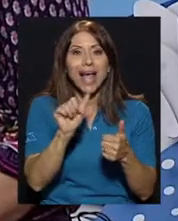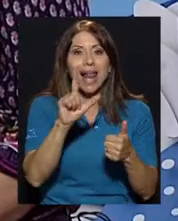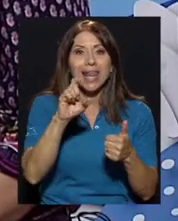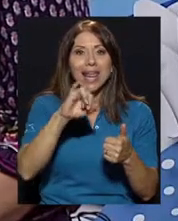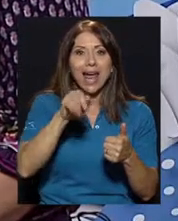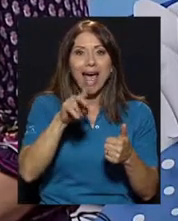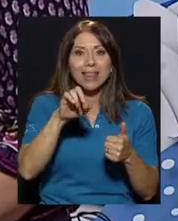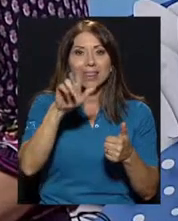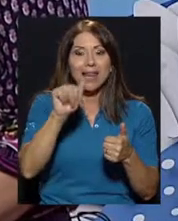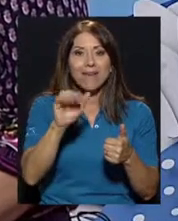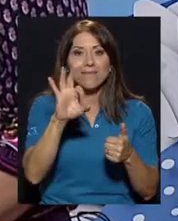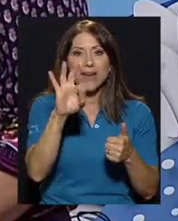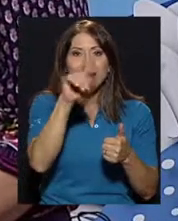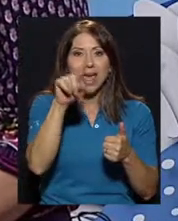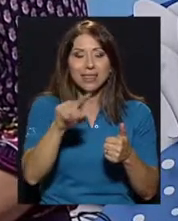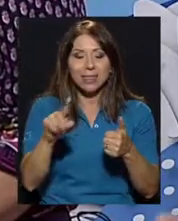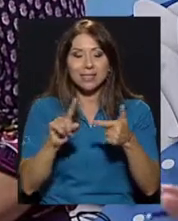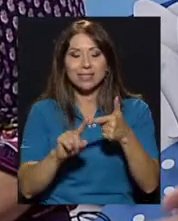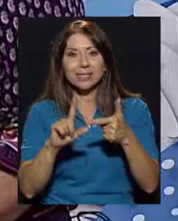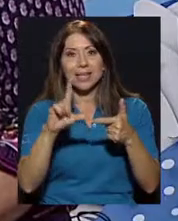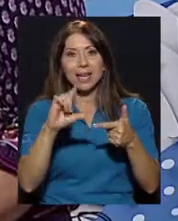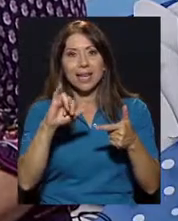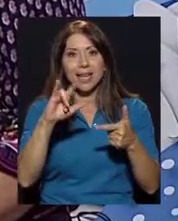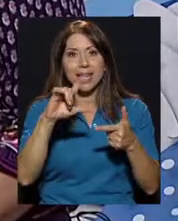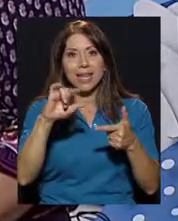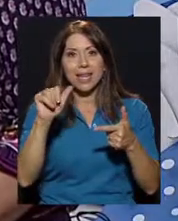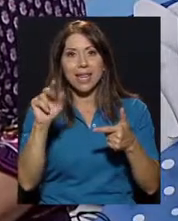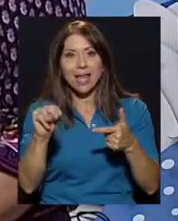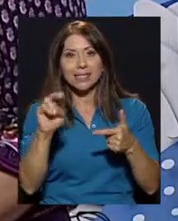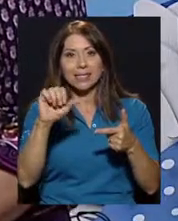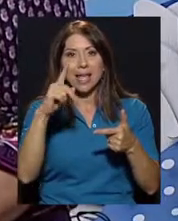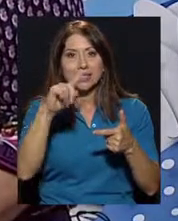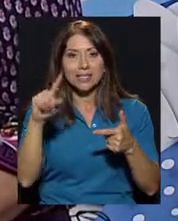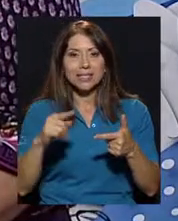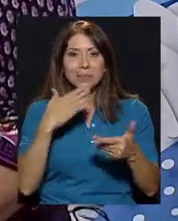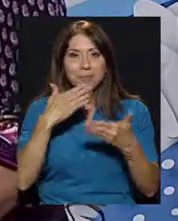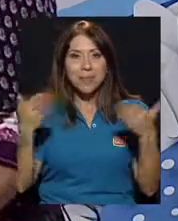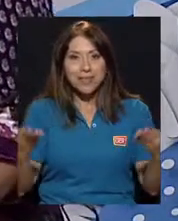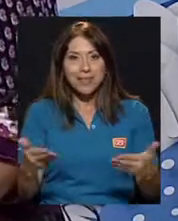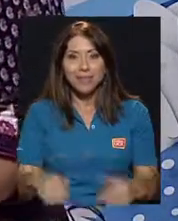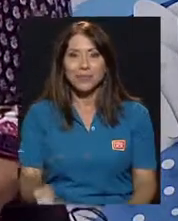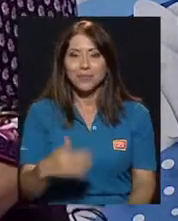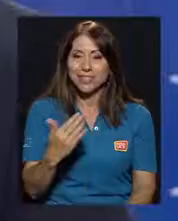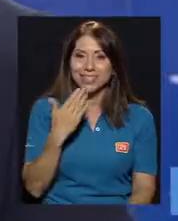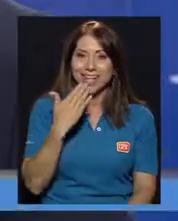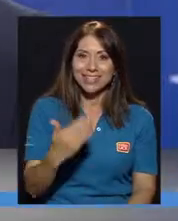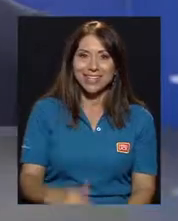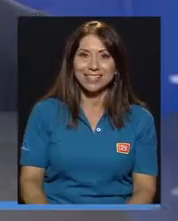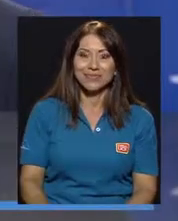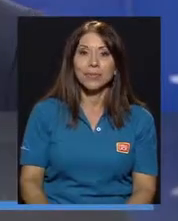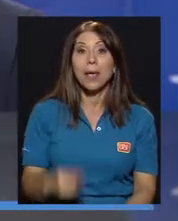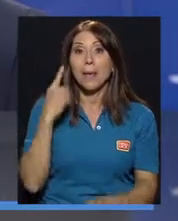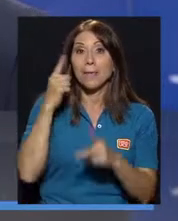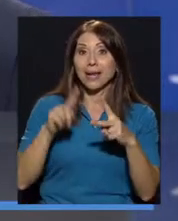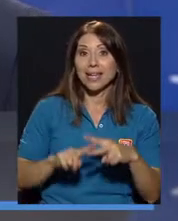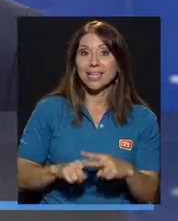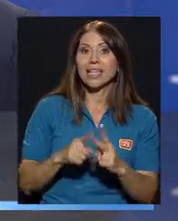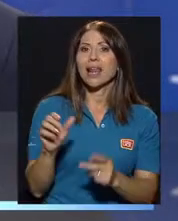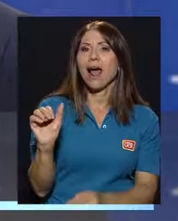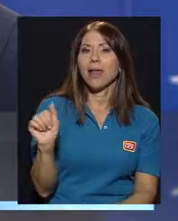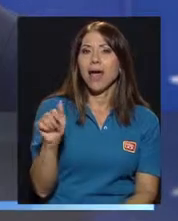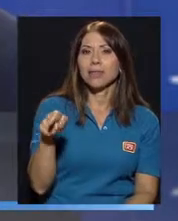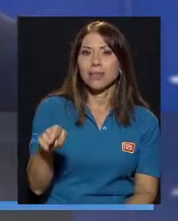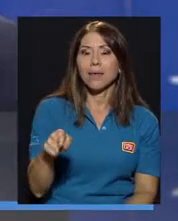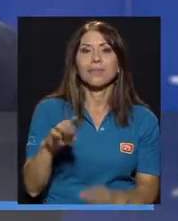fernández y liliana sánchez a quien les damos la más cordial bienvenida muchas gracias alejandra para iniciar como